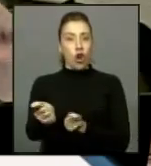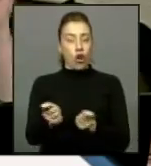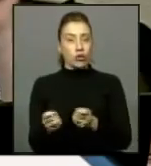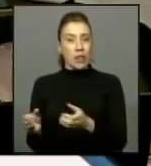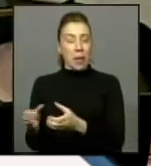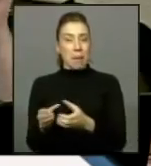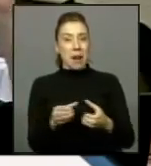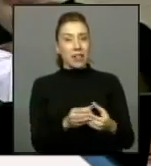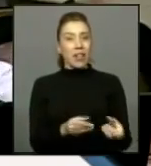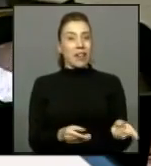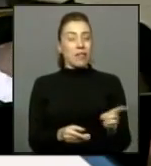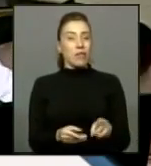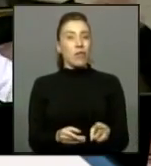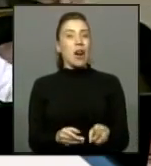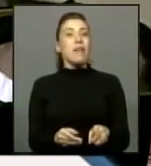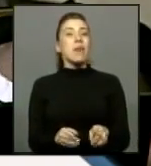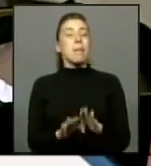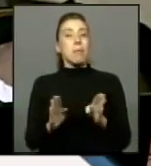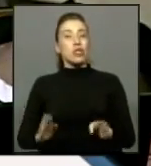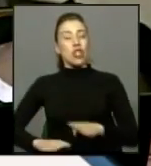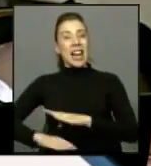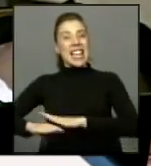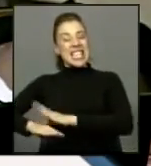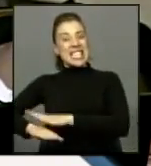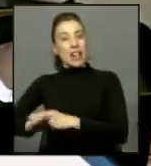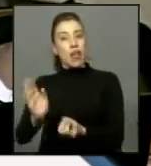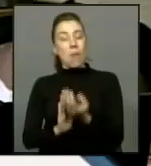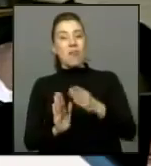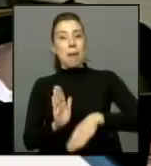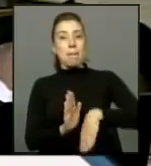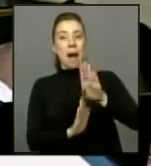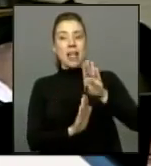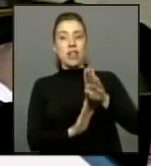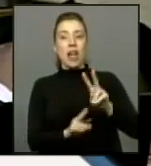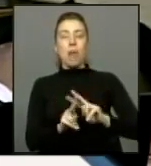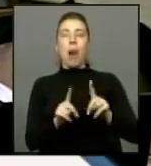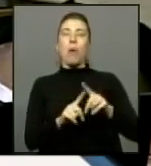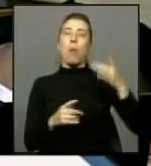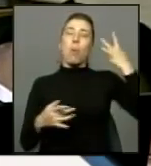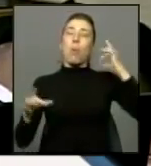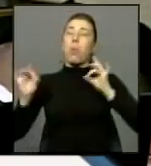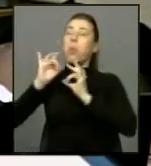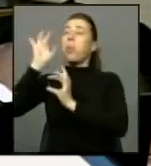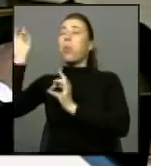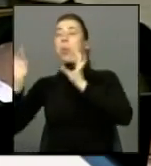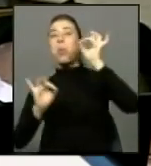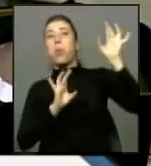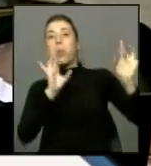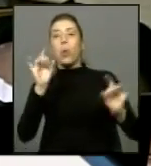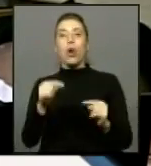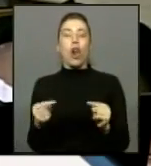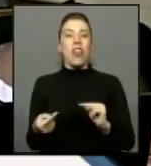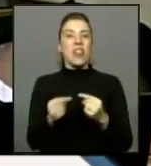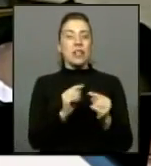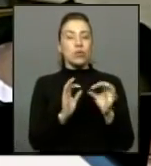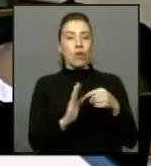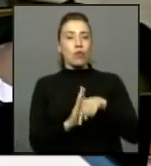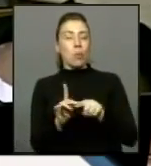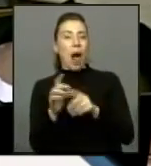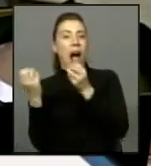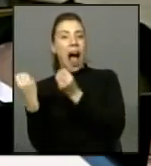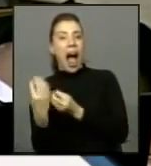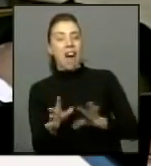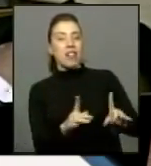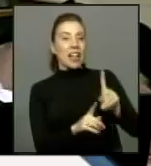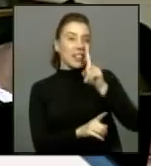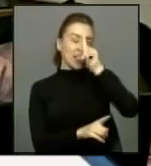partidos que reivindican posiciones de izquierda de la nueva mayoría se están haciendo los lesos con esta discusión de fondo. Han abandonado la